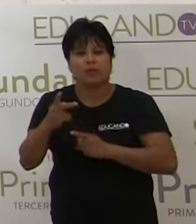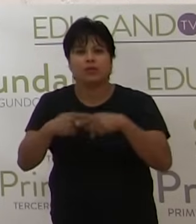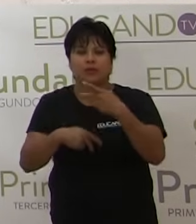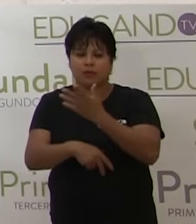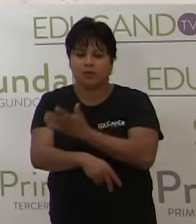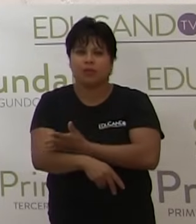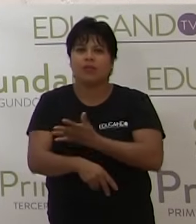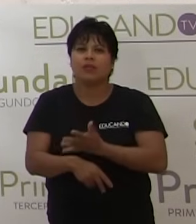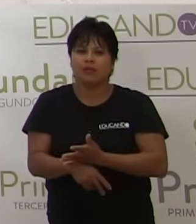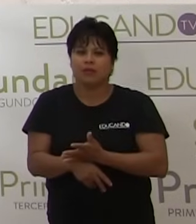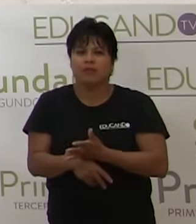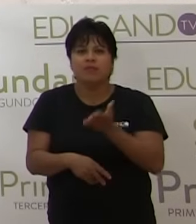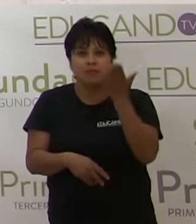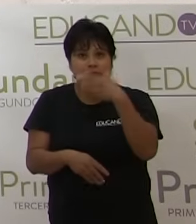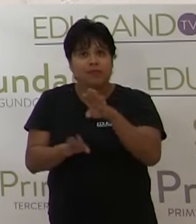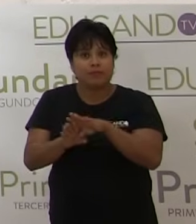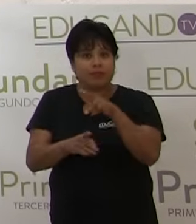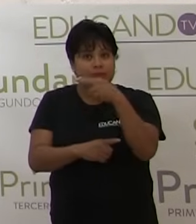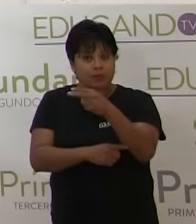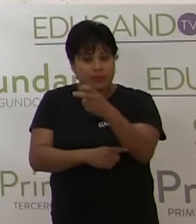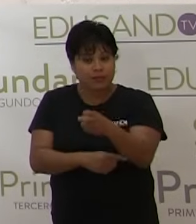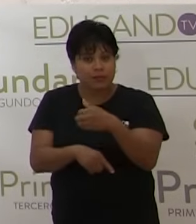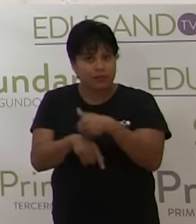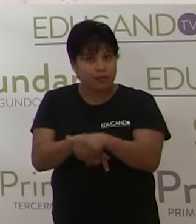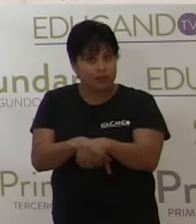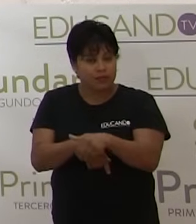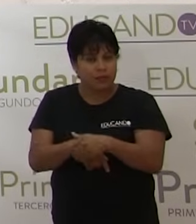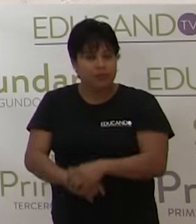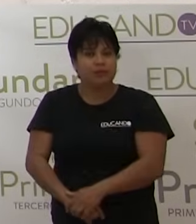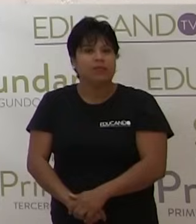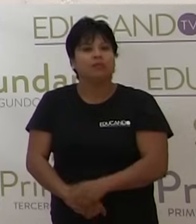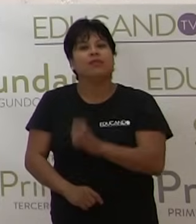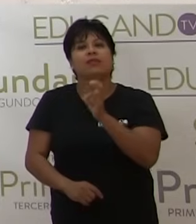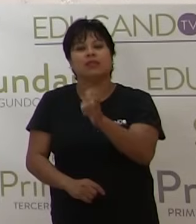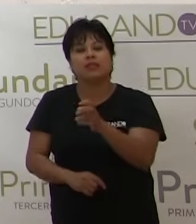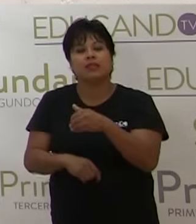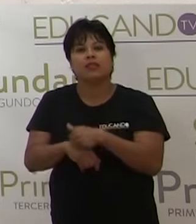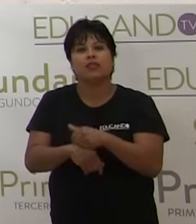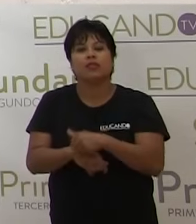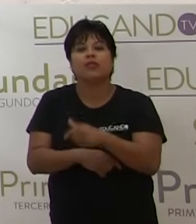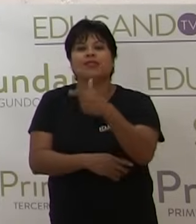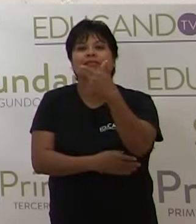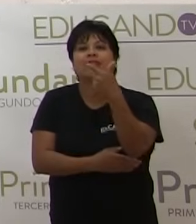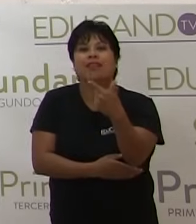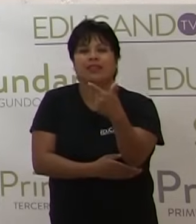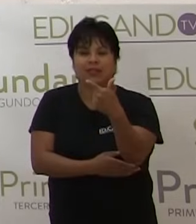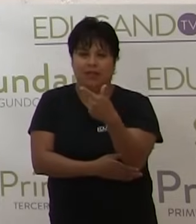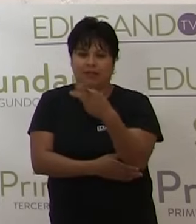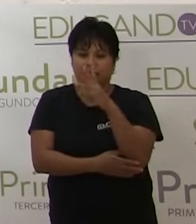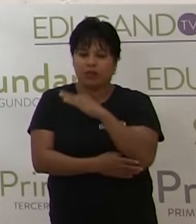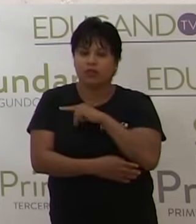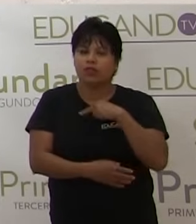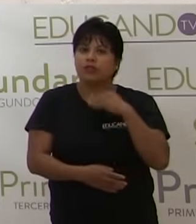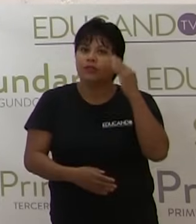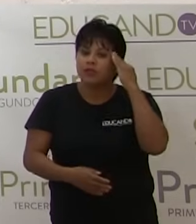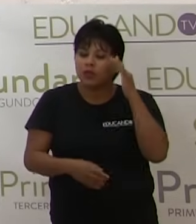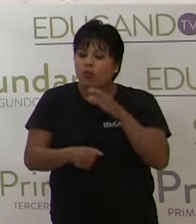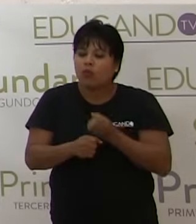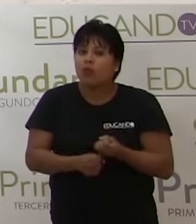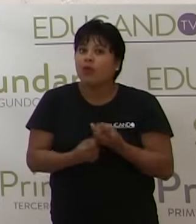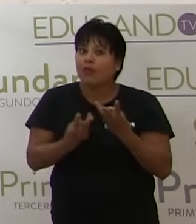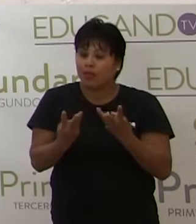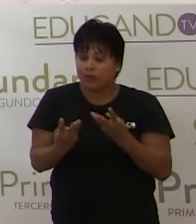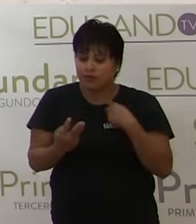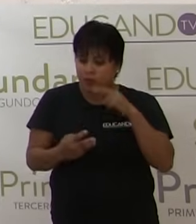compañero saben cómo se llama este número es el número siete pero vamos a conocer Qué representa yo